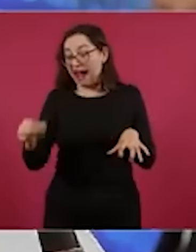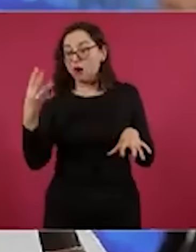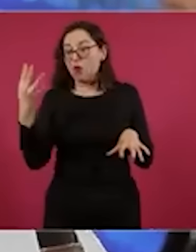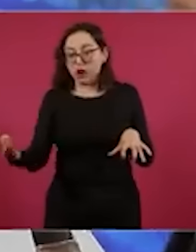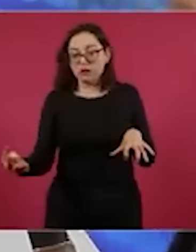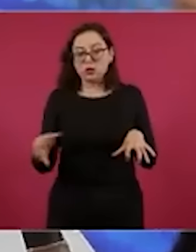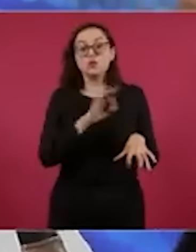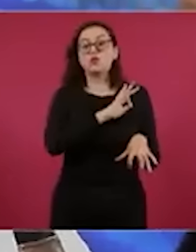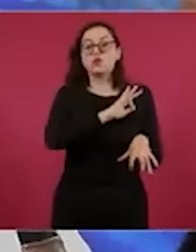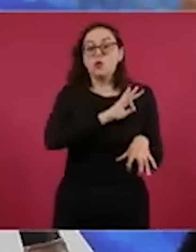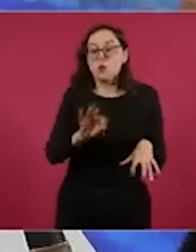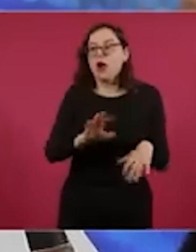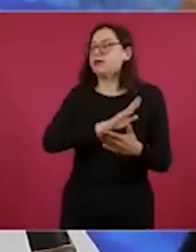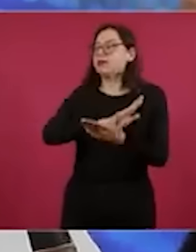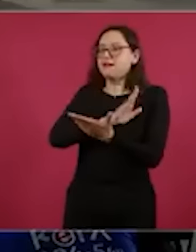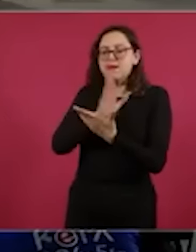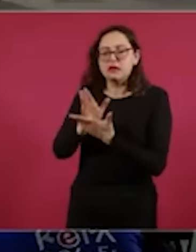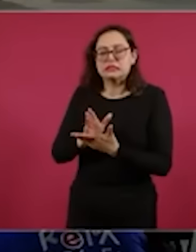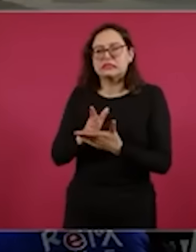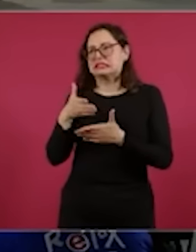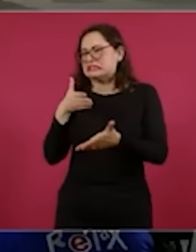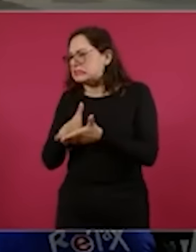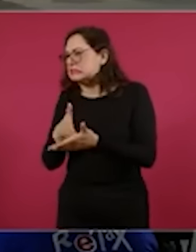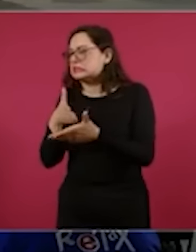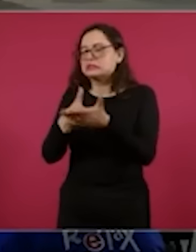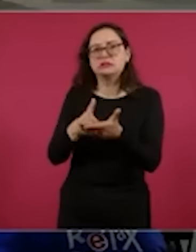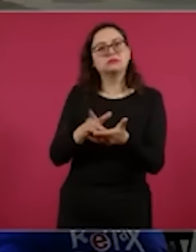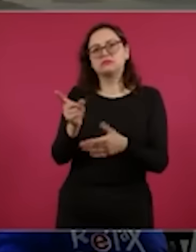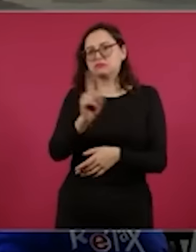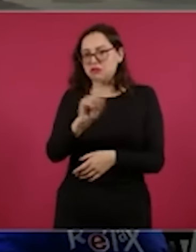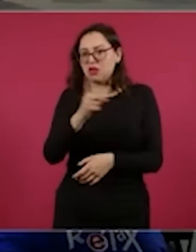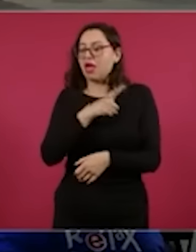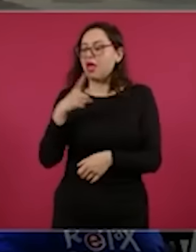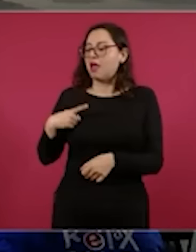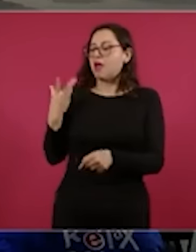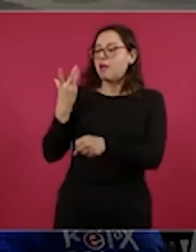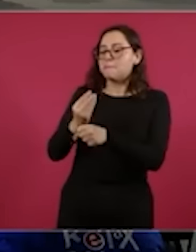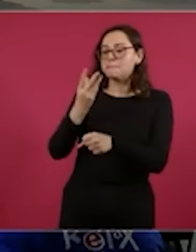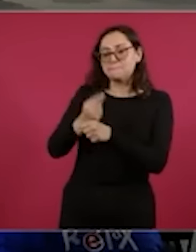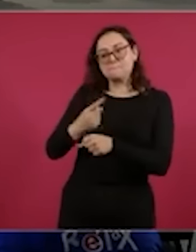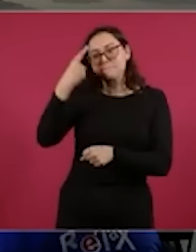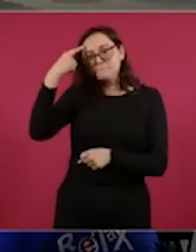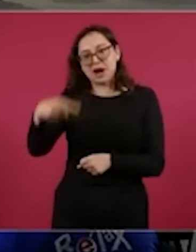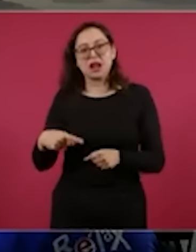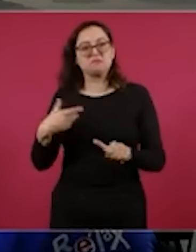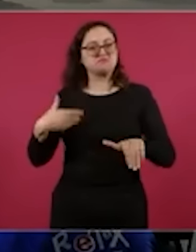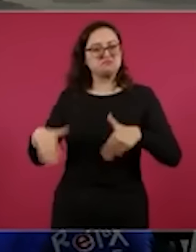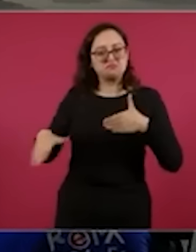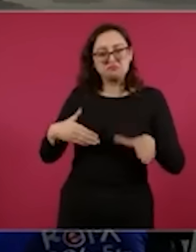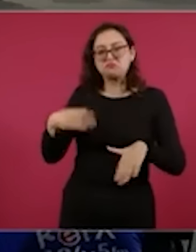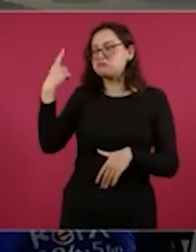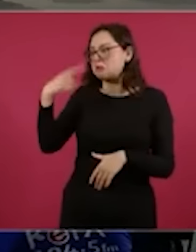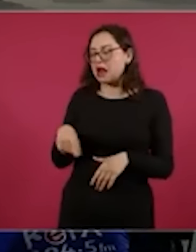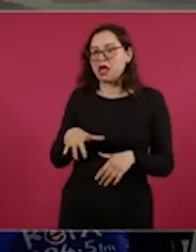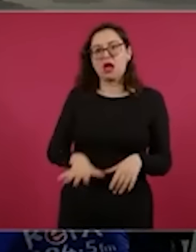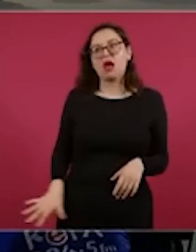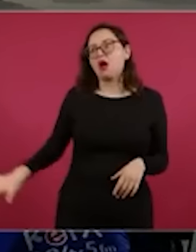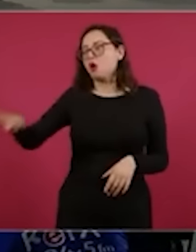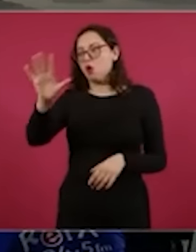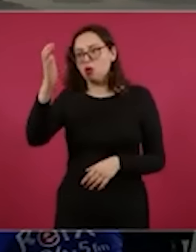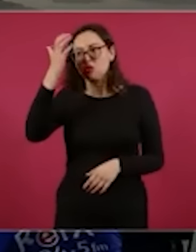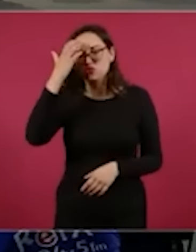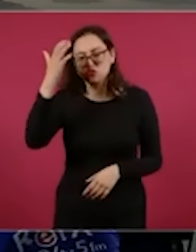el asombro del poder de la cultura, de la posibilidad de descubrir. Y creo que me voy a ir al mapa,